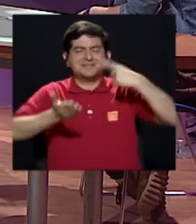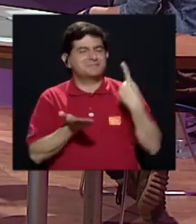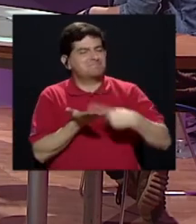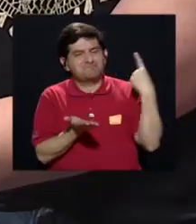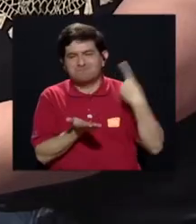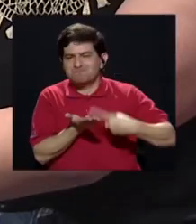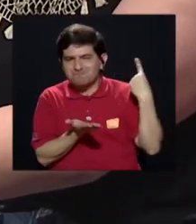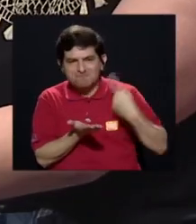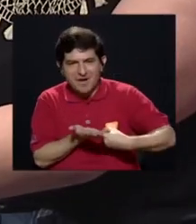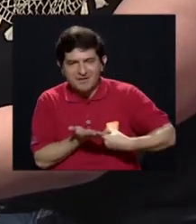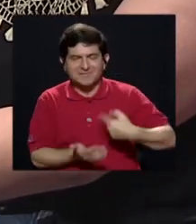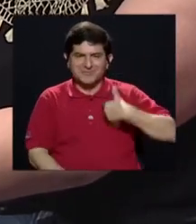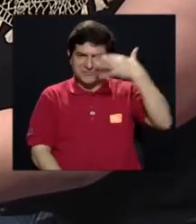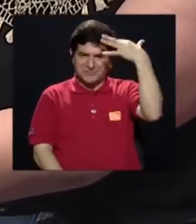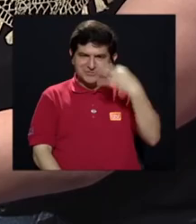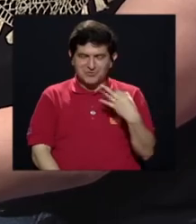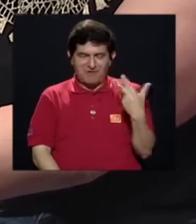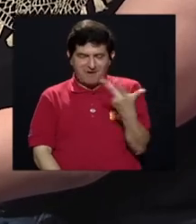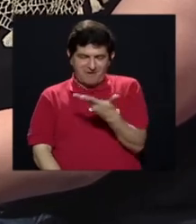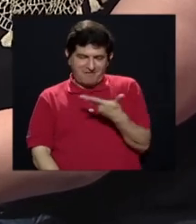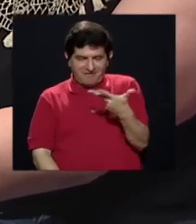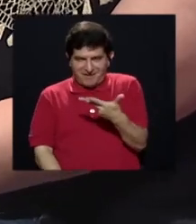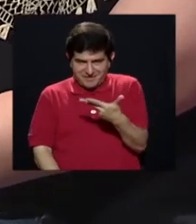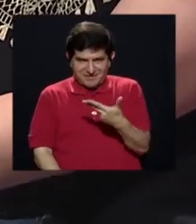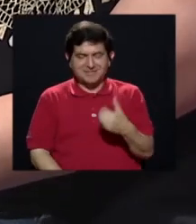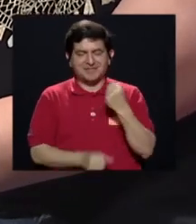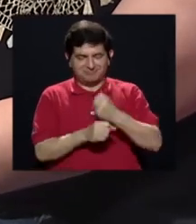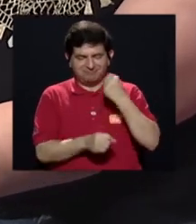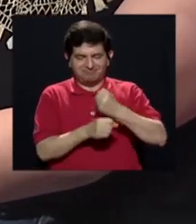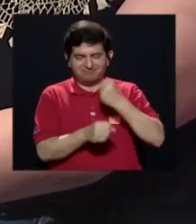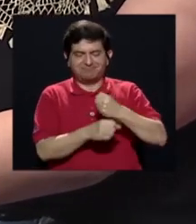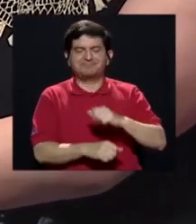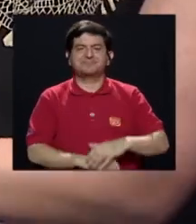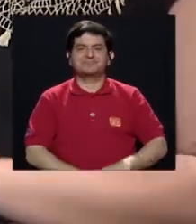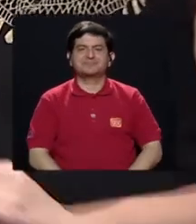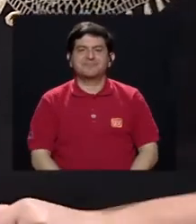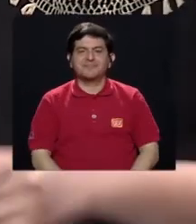discusión, creo que es algo que las tres trabajamos.